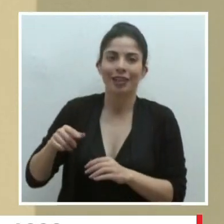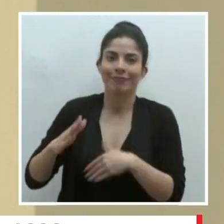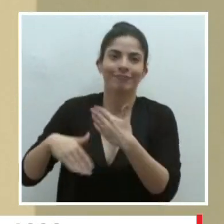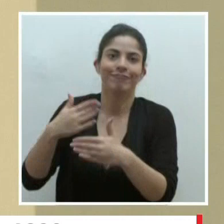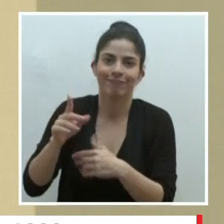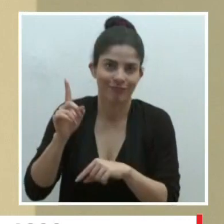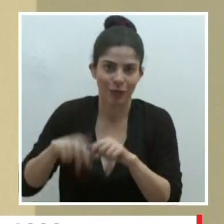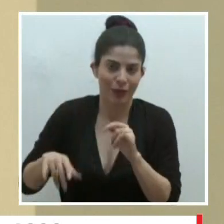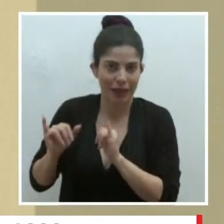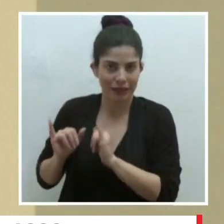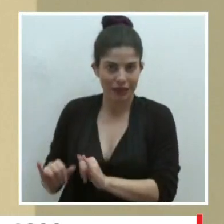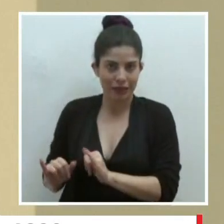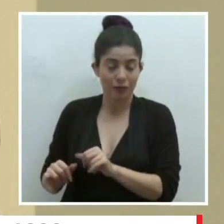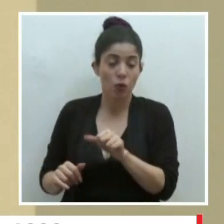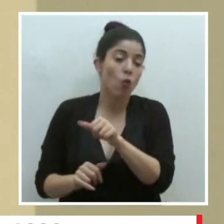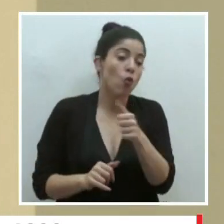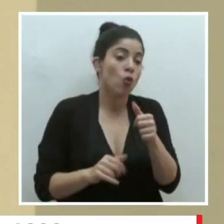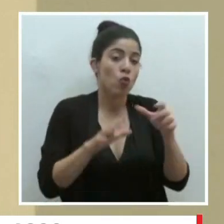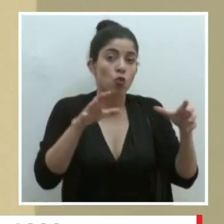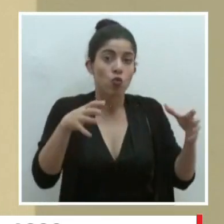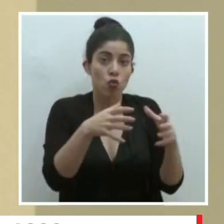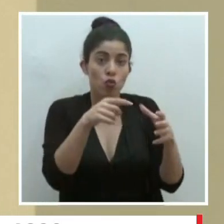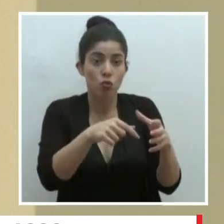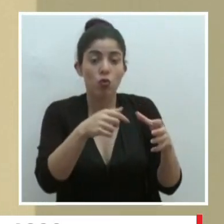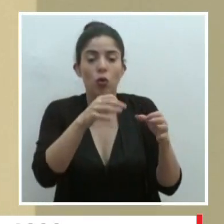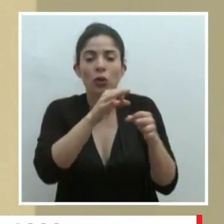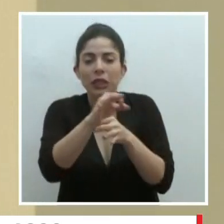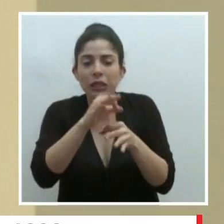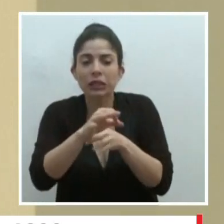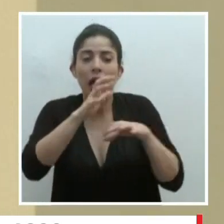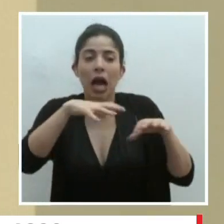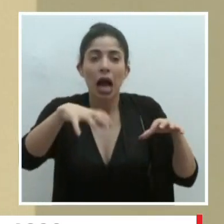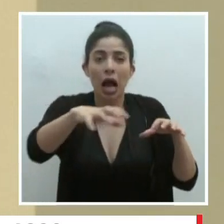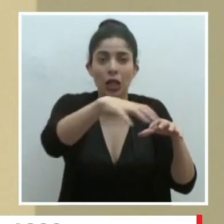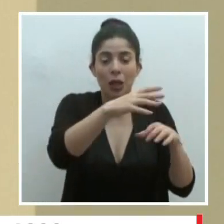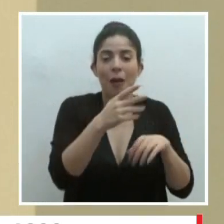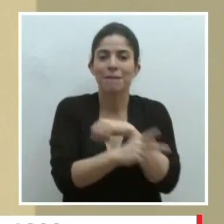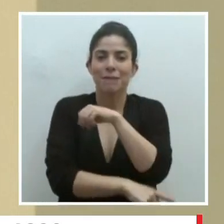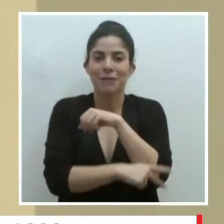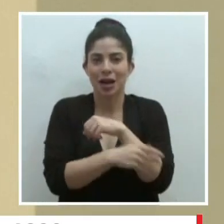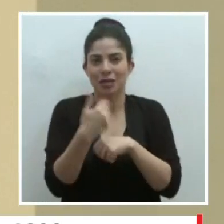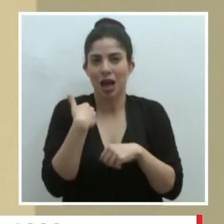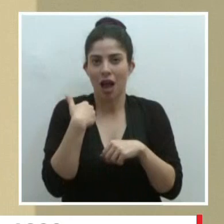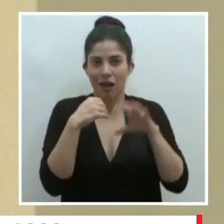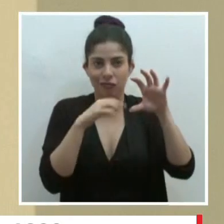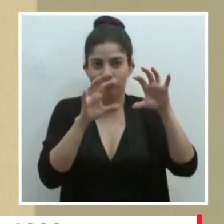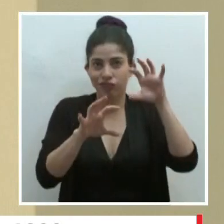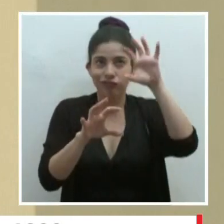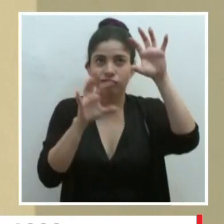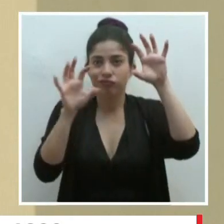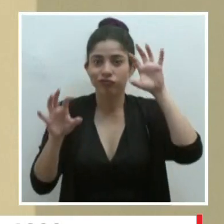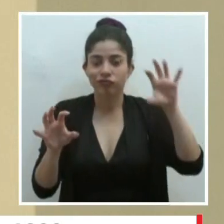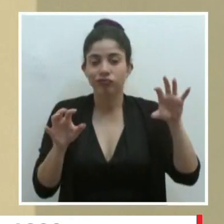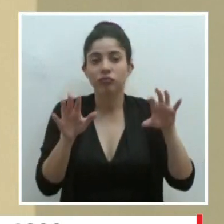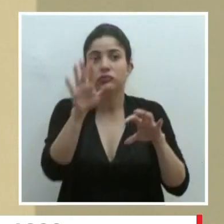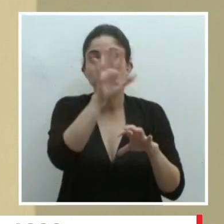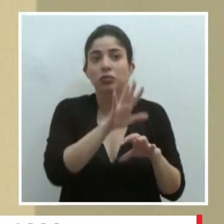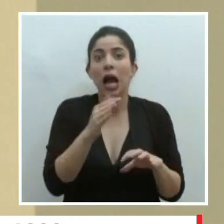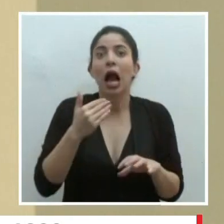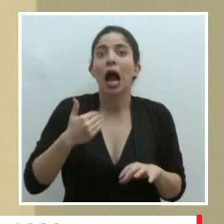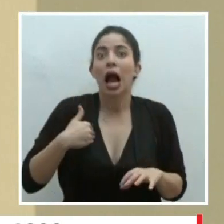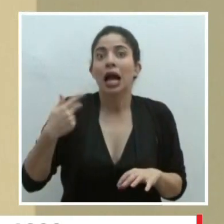conjunto de cantones en los cuales está dividido y de distritos en los cuales está dividido nuestro país, en los cuales hay un riesgo